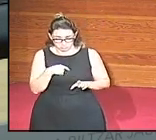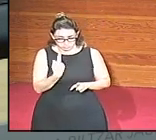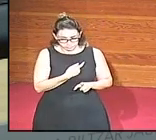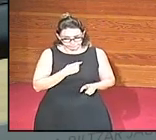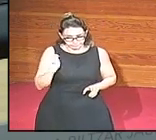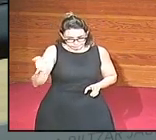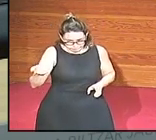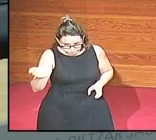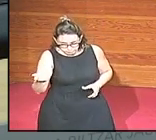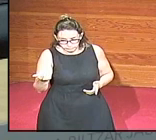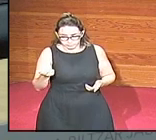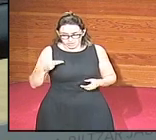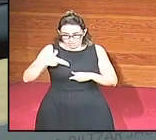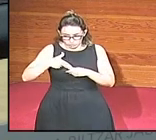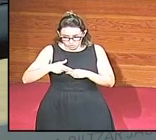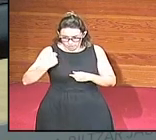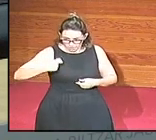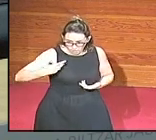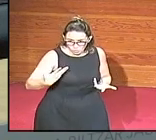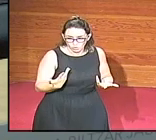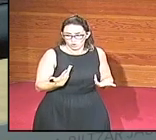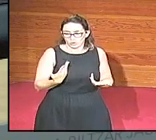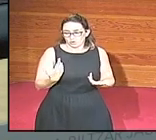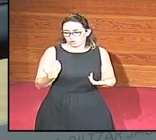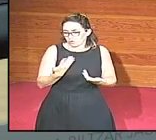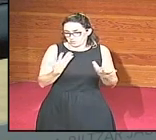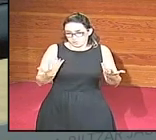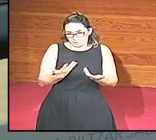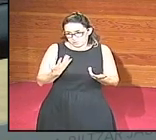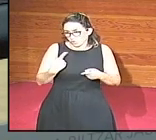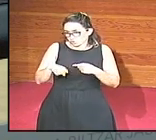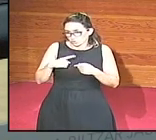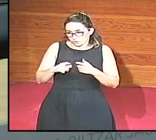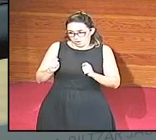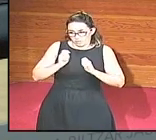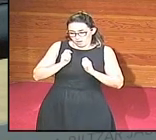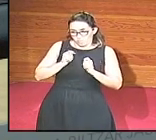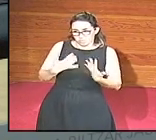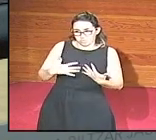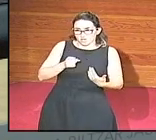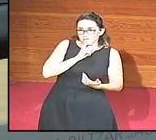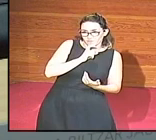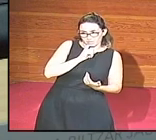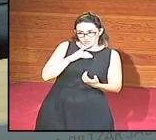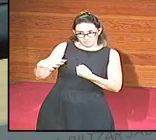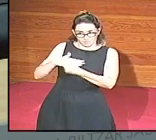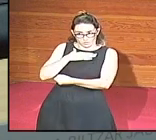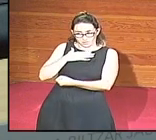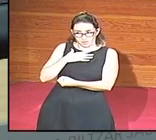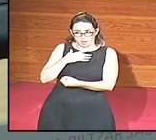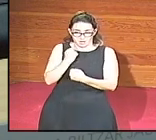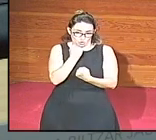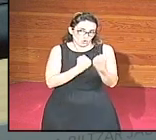más caro, estamos pagando la gasolina más cara, se nos está complicando un poco la existencia a niveles